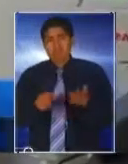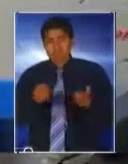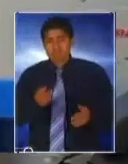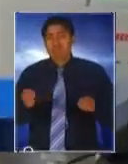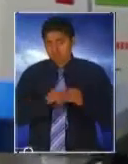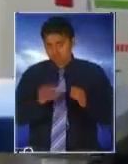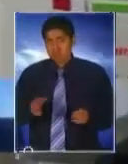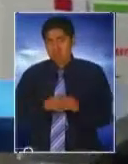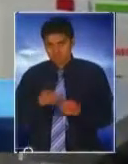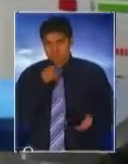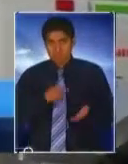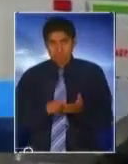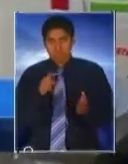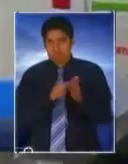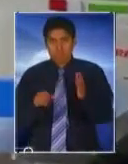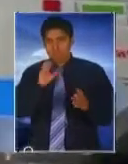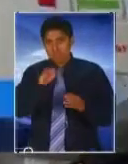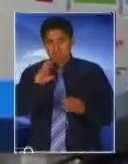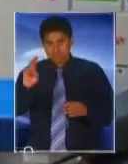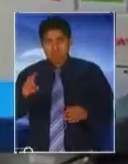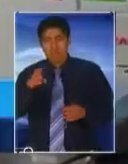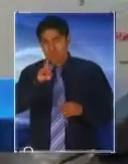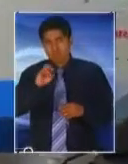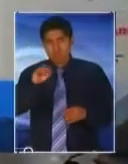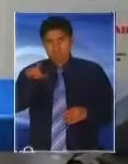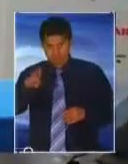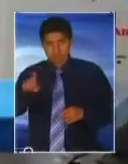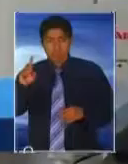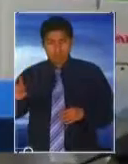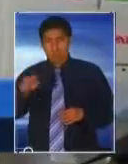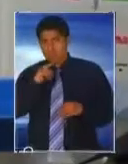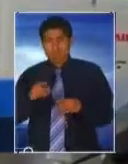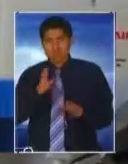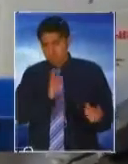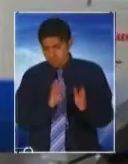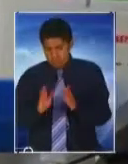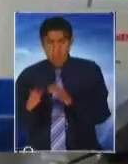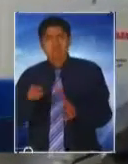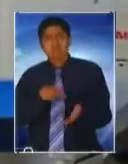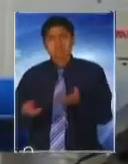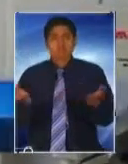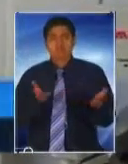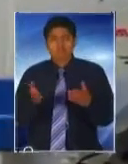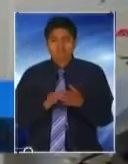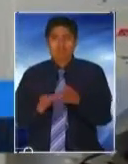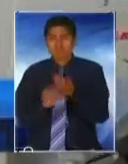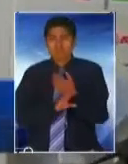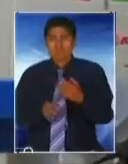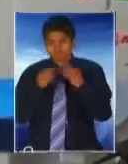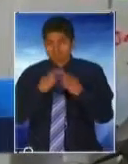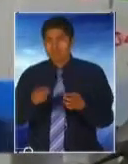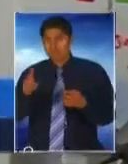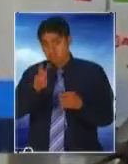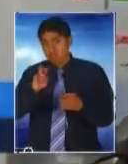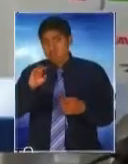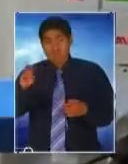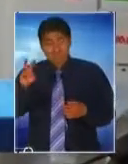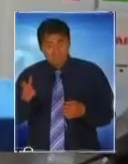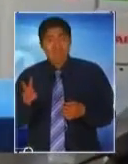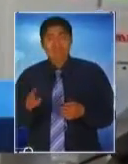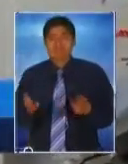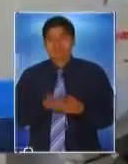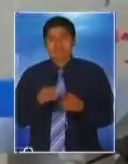que además el decreto legislativo 07 2012 chus es el que regula el pago del servicio de defensa pública del 2002